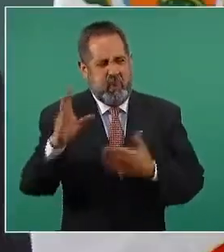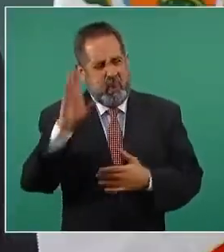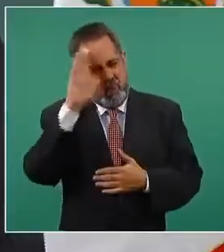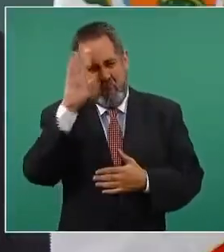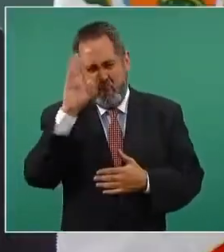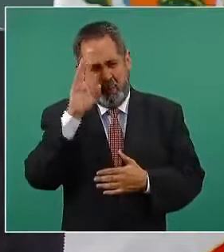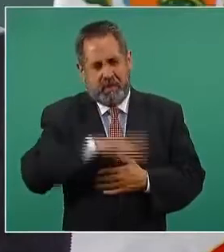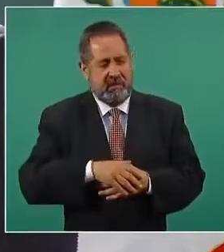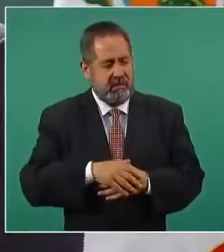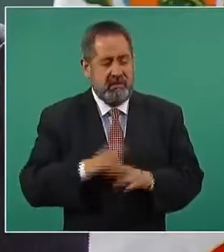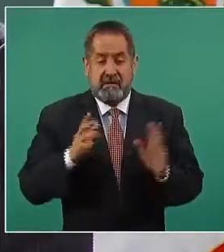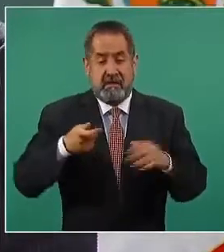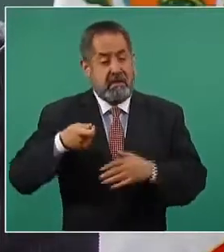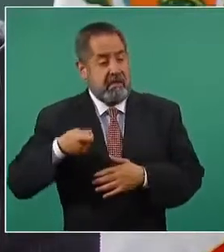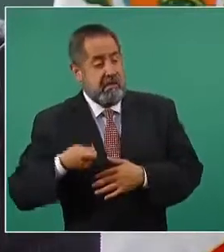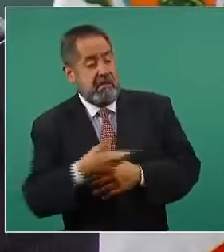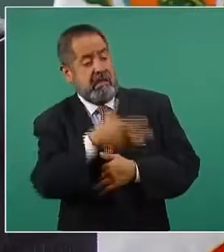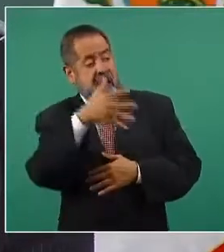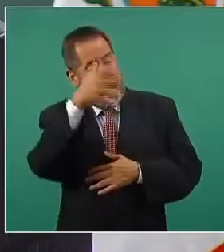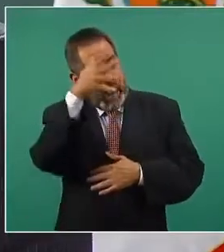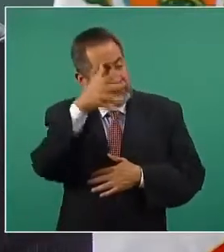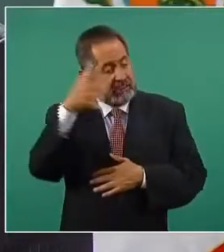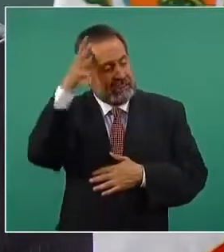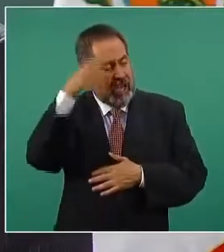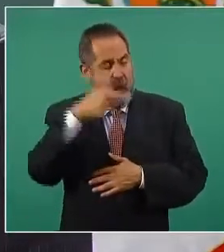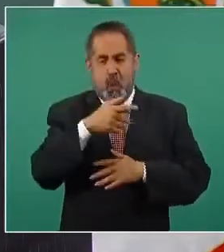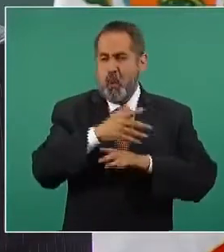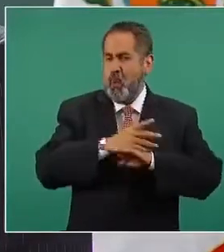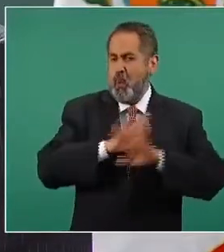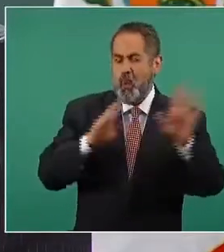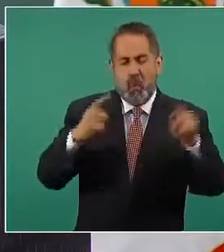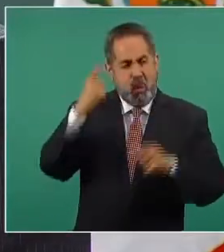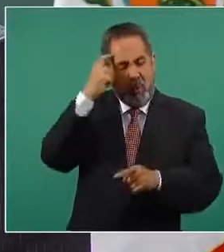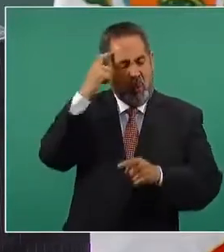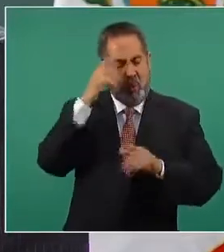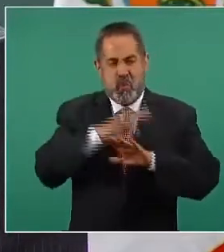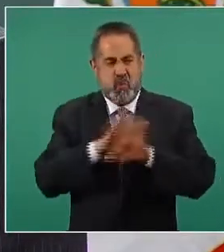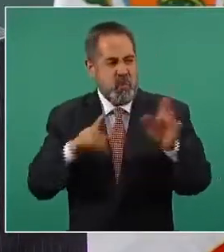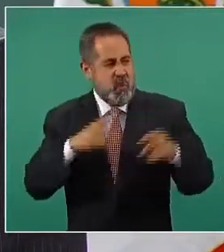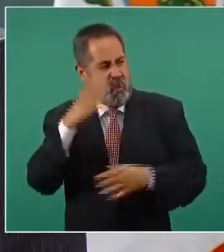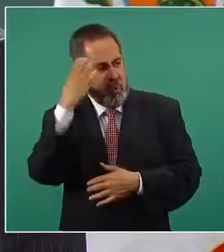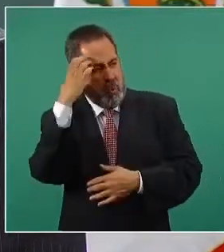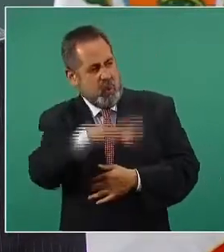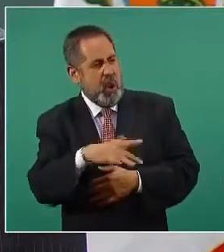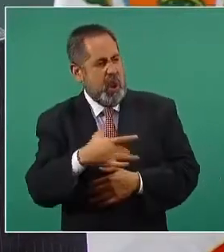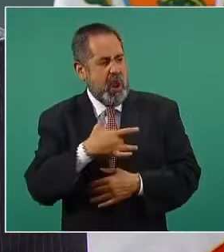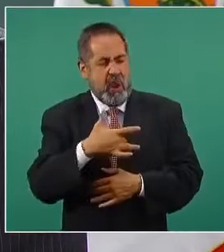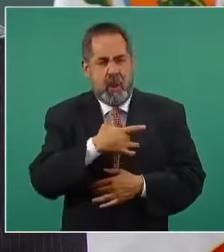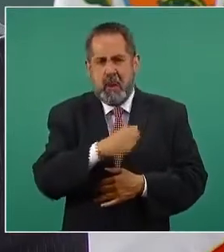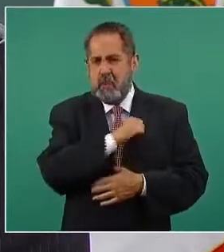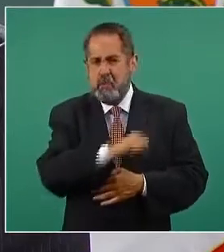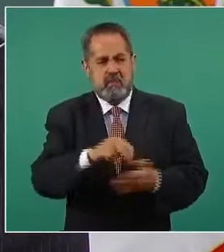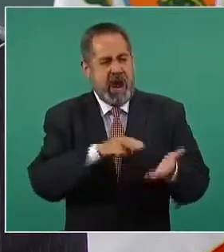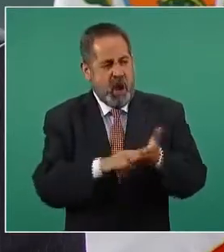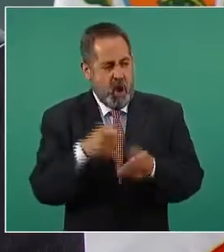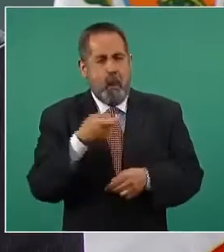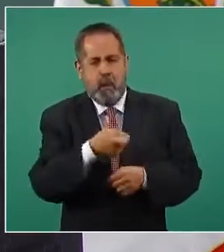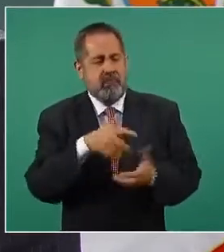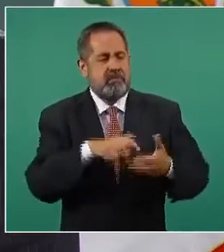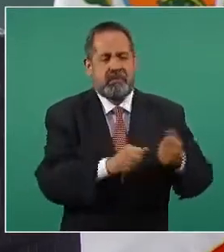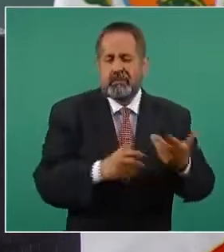calificando a los aztecas de bárbaros y sanguinarios. Se ha dicho